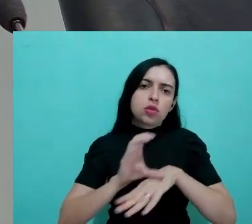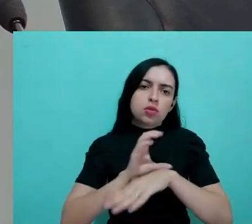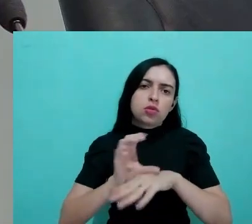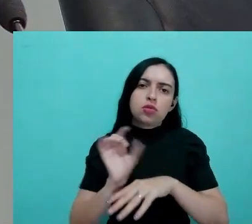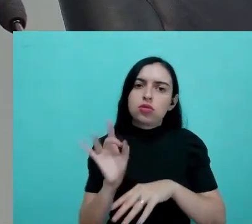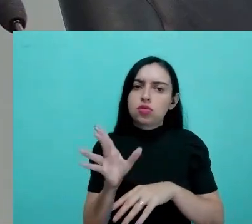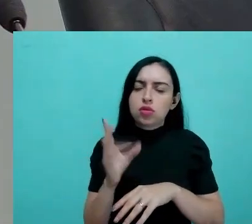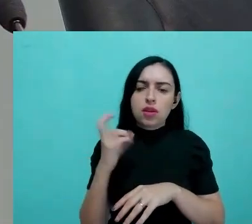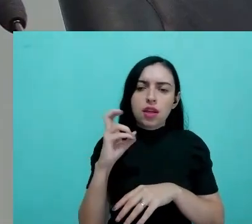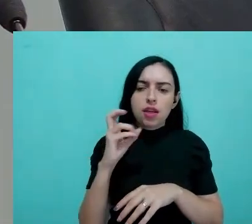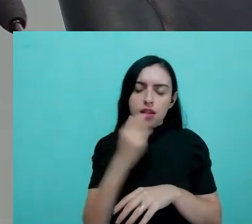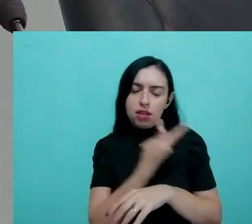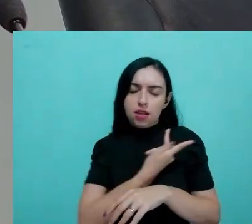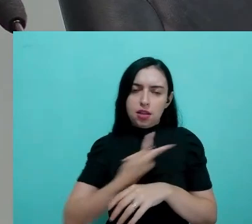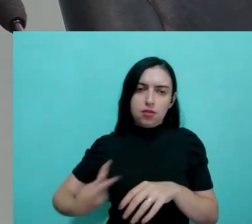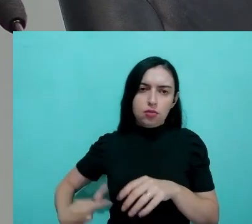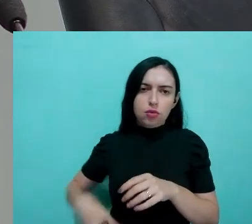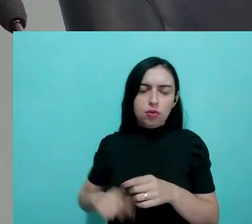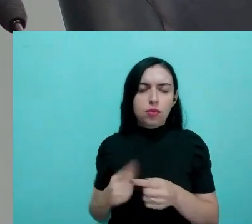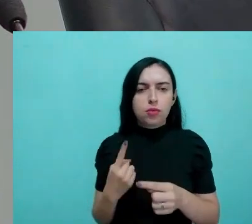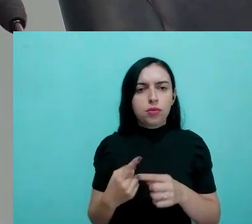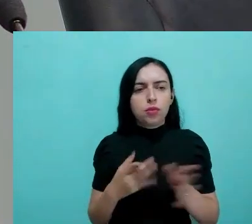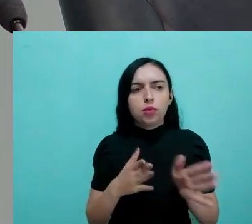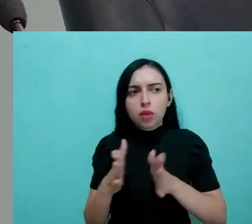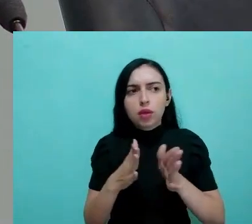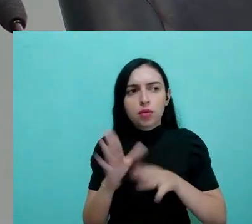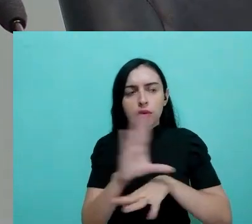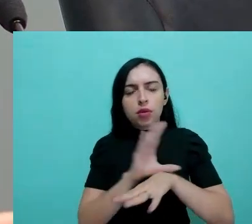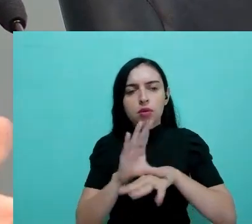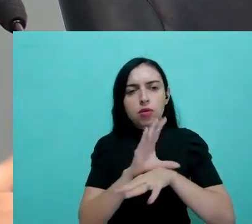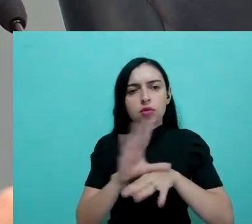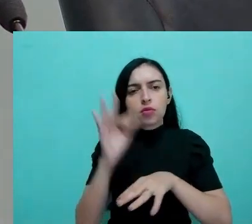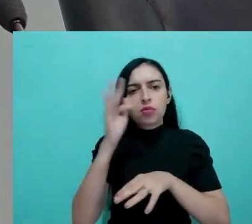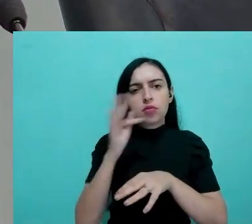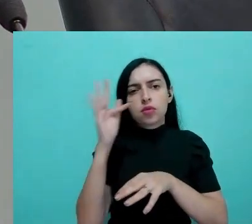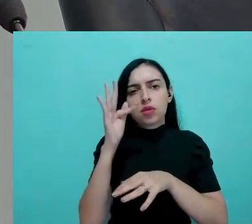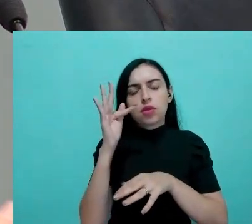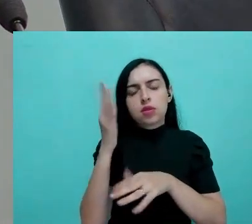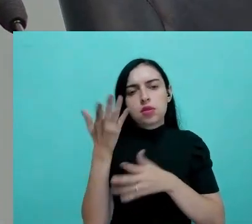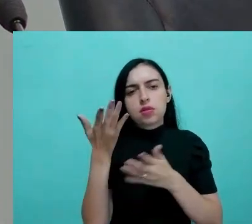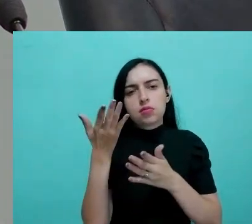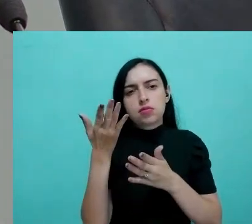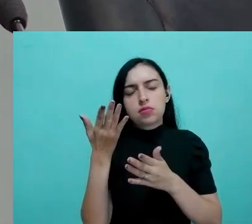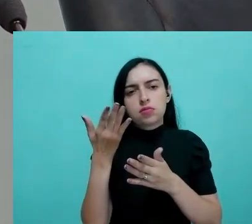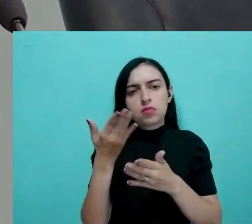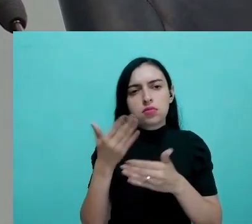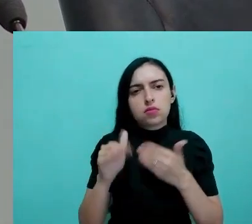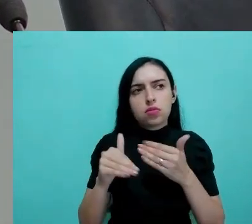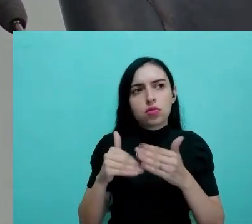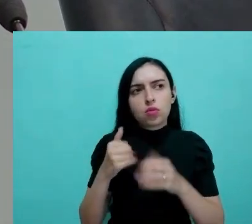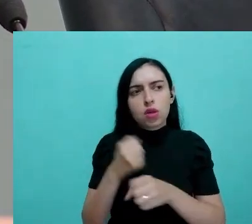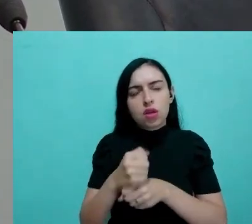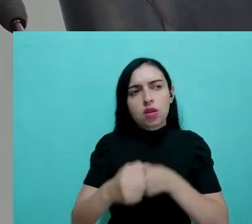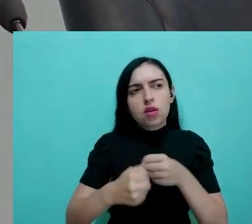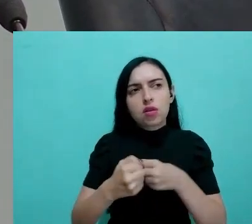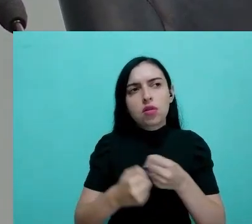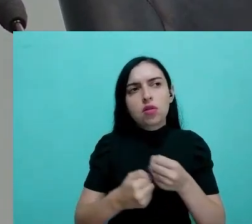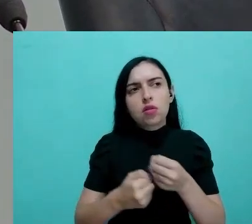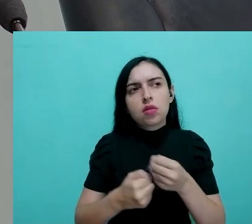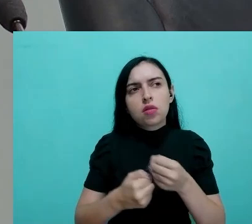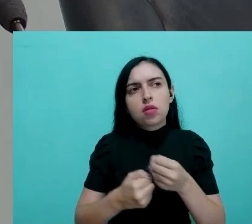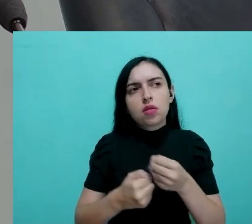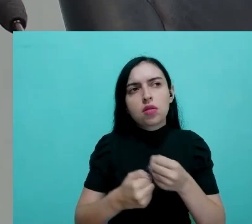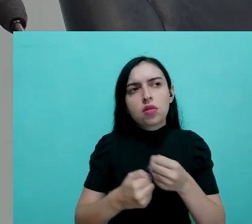República. Pues, ¿cómo se cambian las constituciones en Francia en el siglo XVIII, en el siglo XIX?